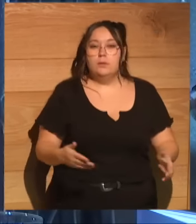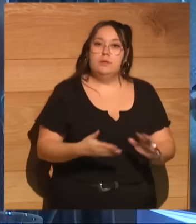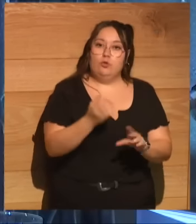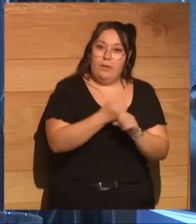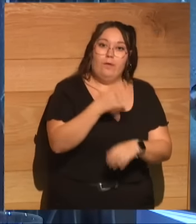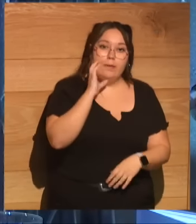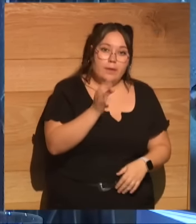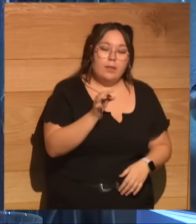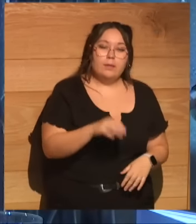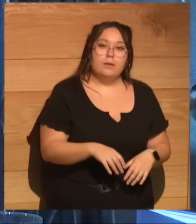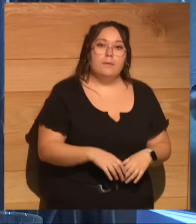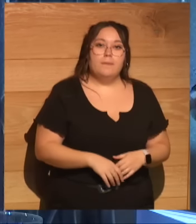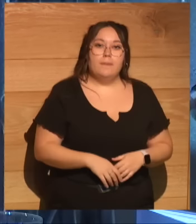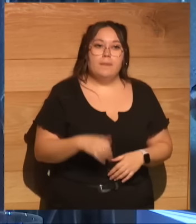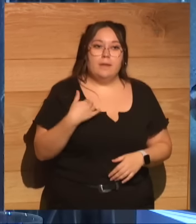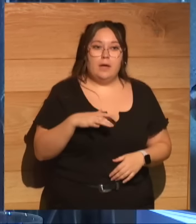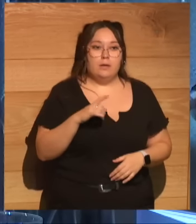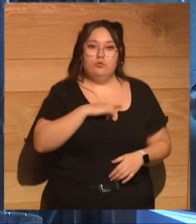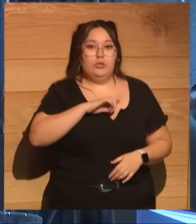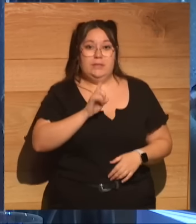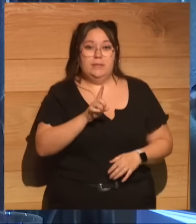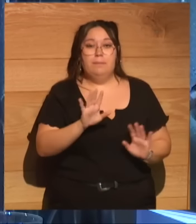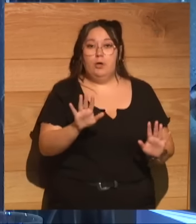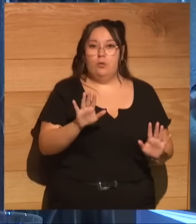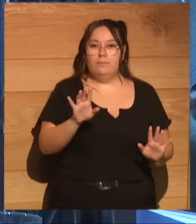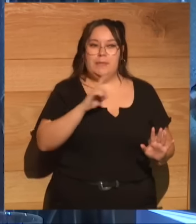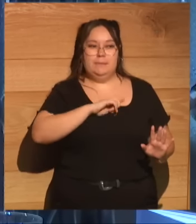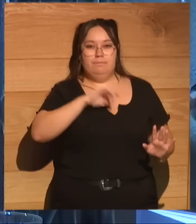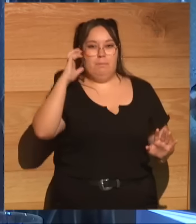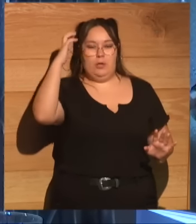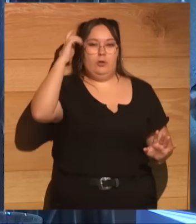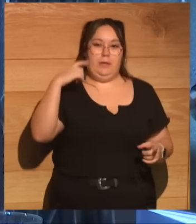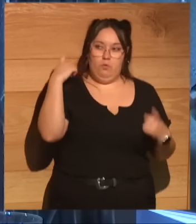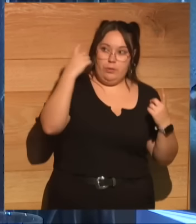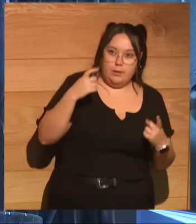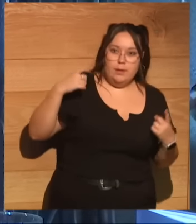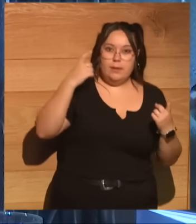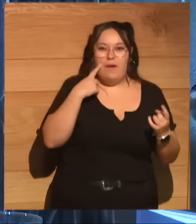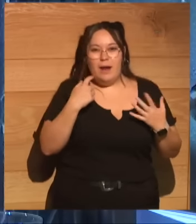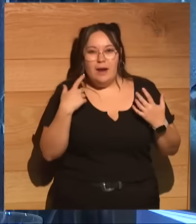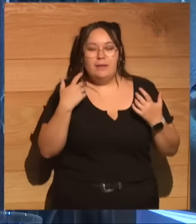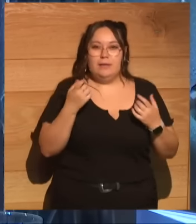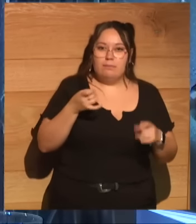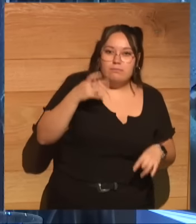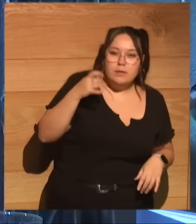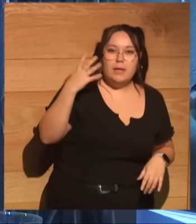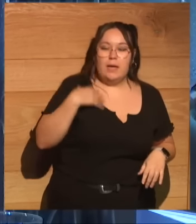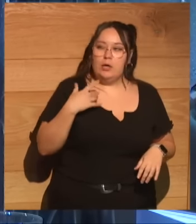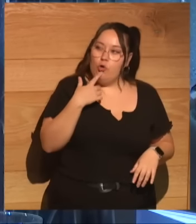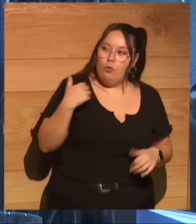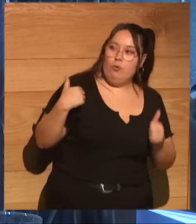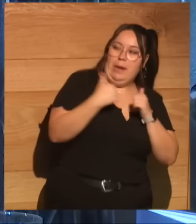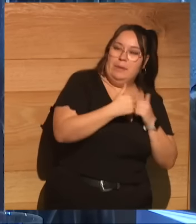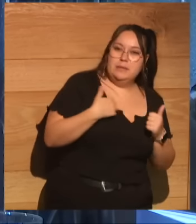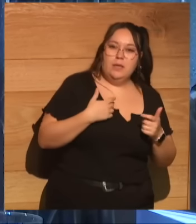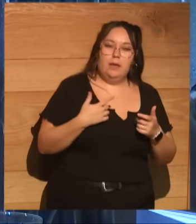trabajo de verdad, y ya dejan de sentirse así. Pero él siente que no, él siente que lo intenta, que intenta crear arte, que le siguen persiguiendo con picas y antorchas, y que a lo